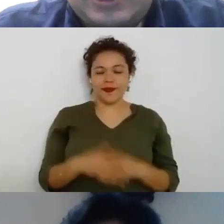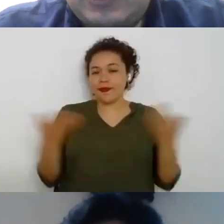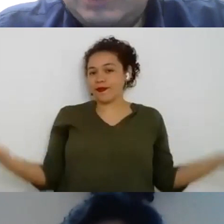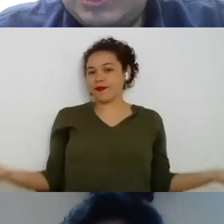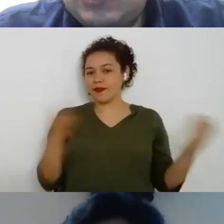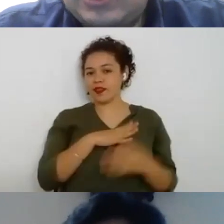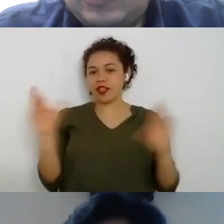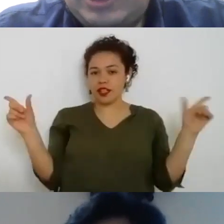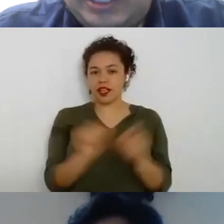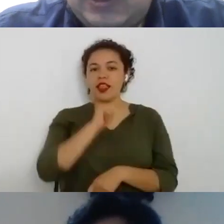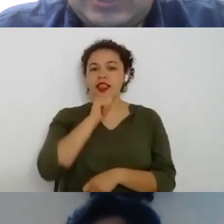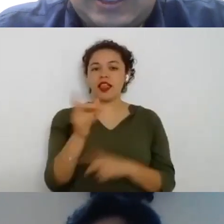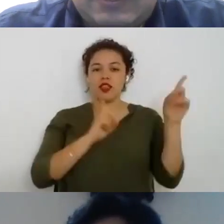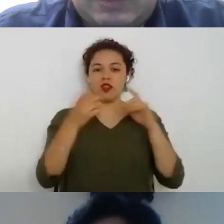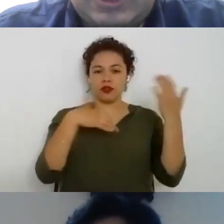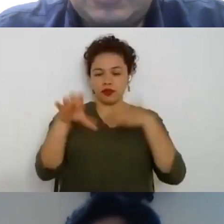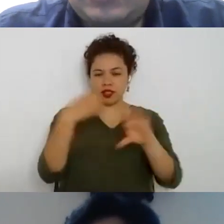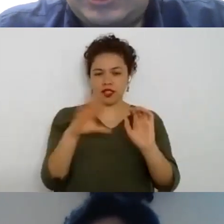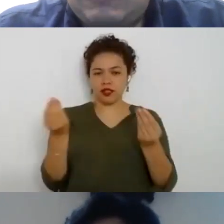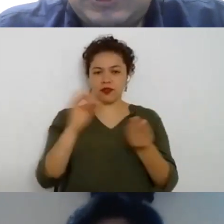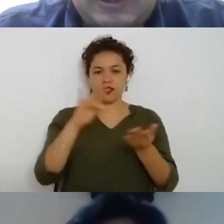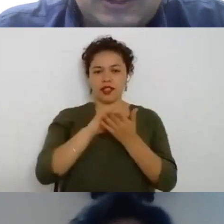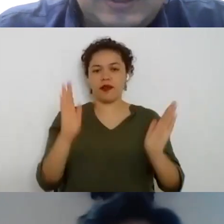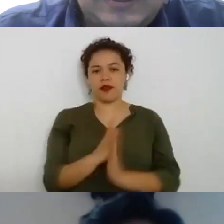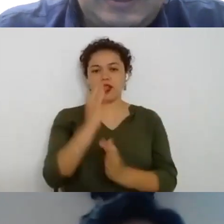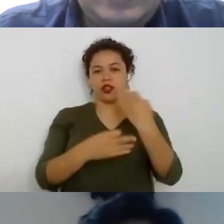Bueno, si no hay más dudas ni comentarios, agradecemos la participación